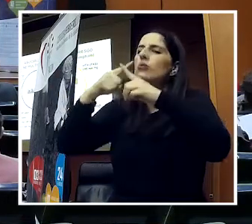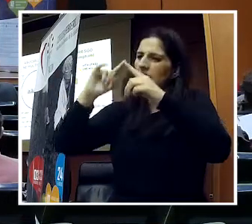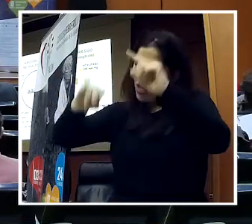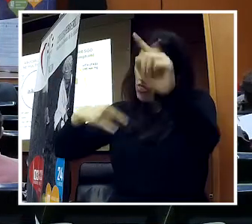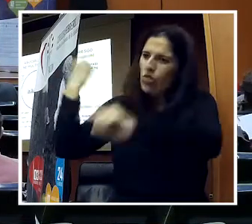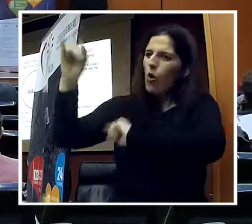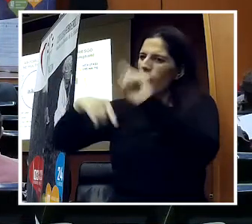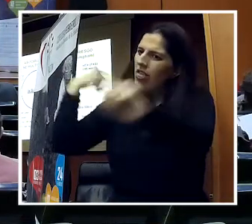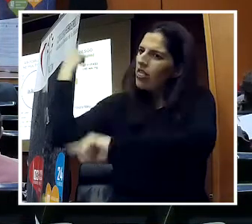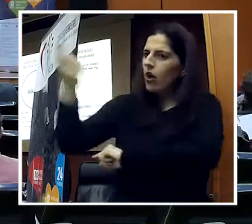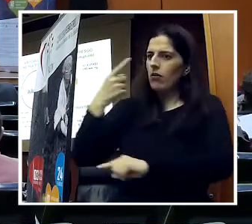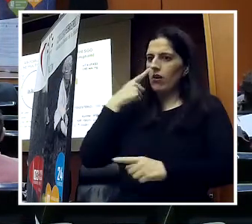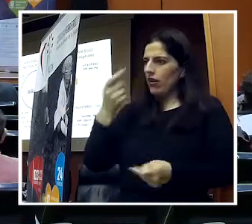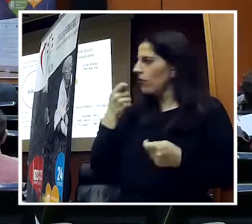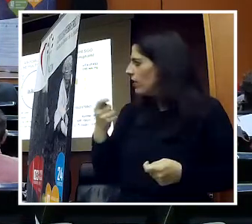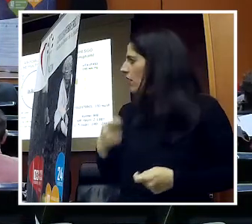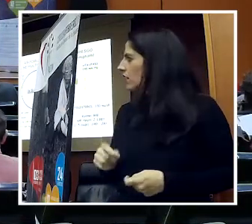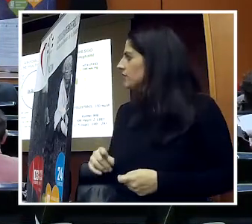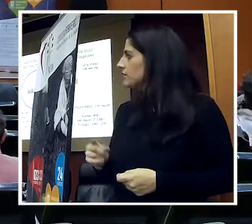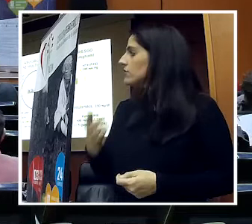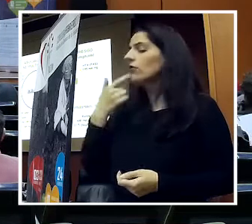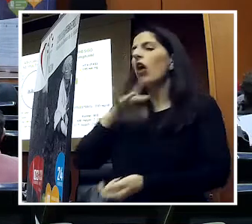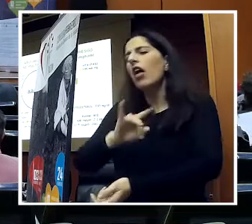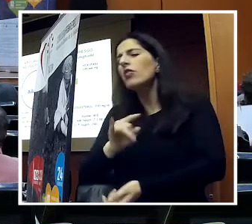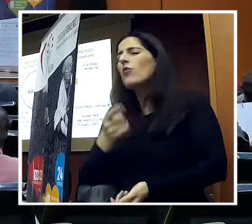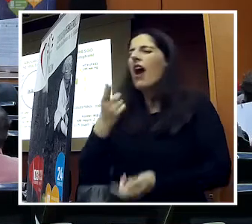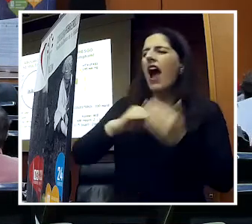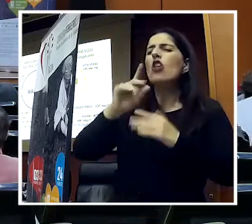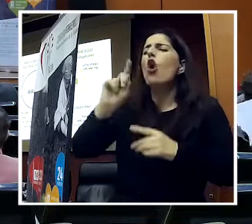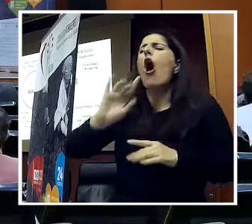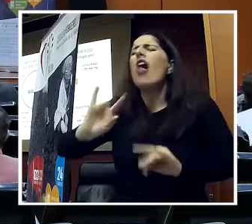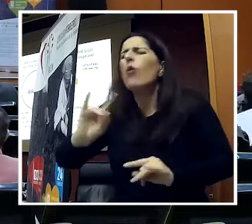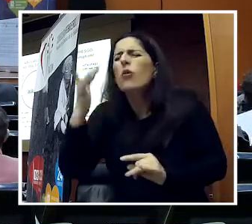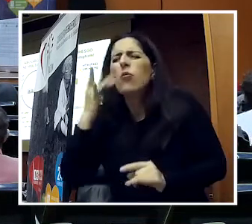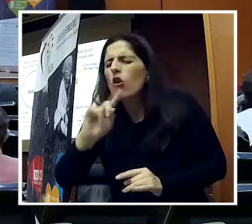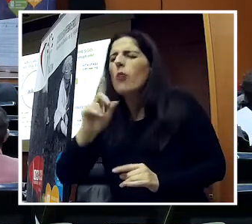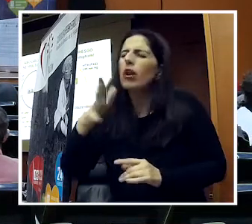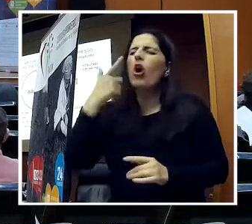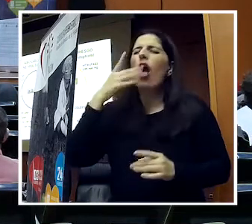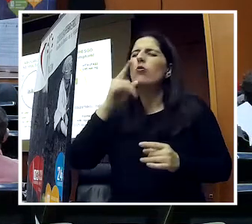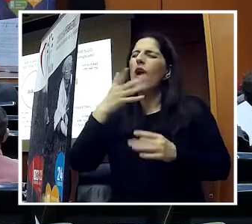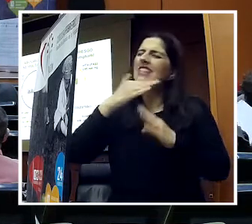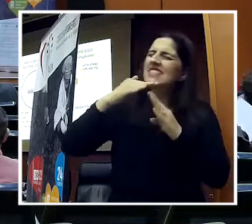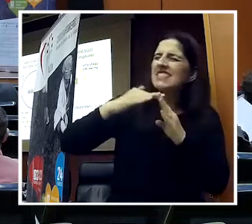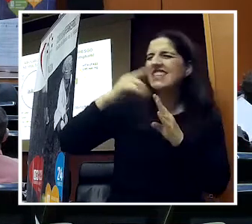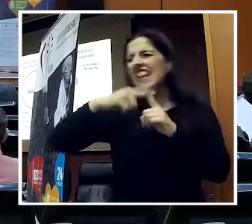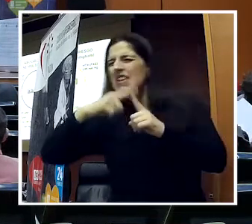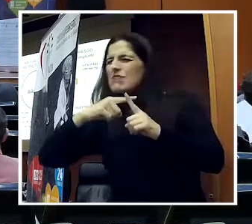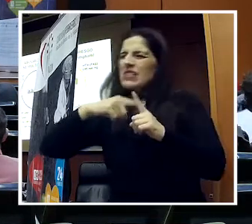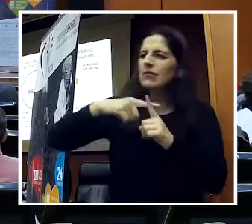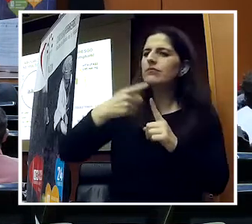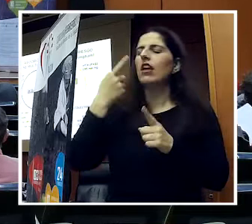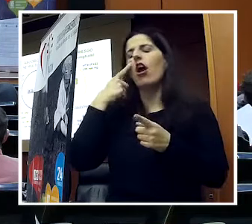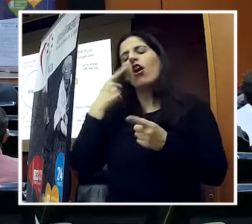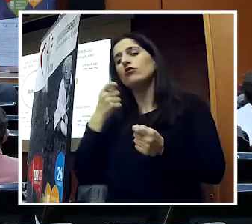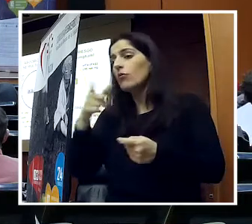siquiera tiene por qué ser de diabetes, sino una glucemia basal elevada, todos esos factores se van a multiplicar y van a ocasionar que el